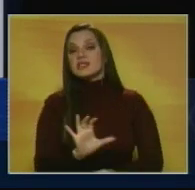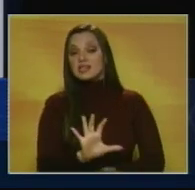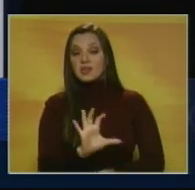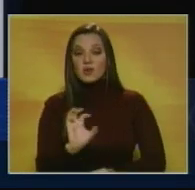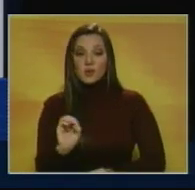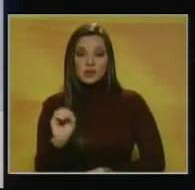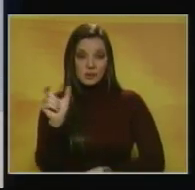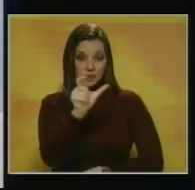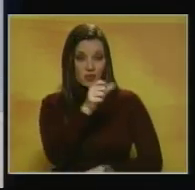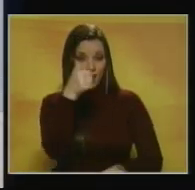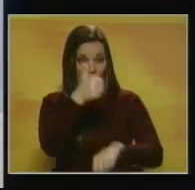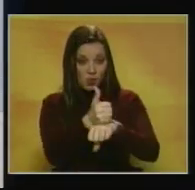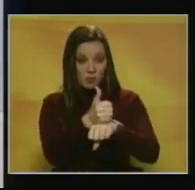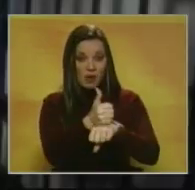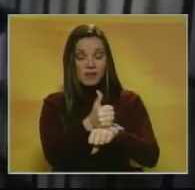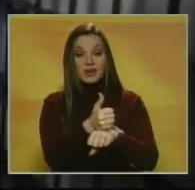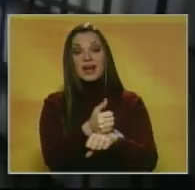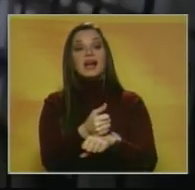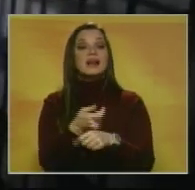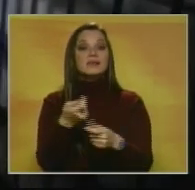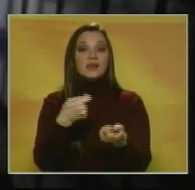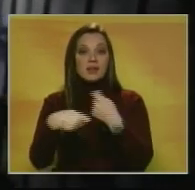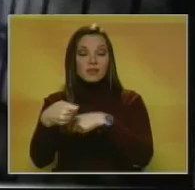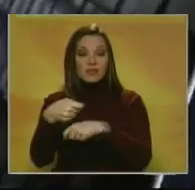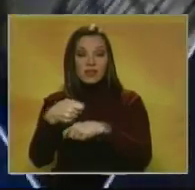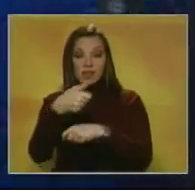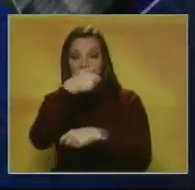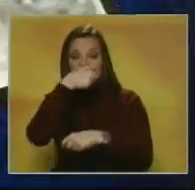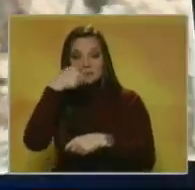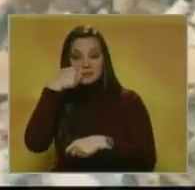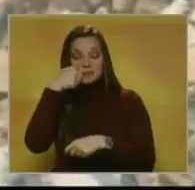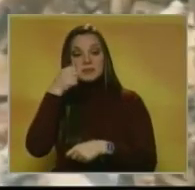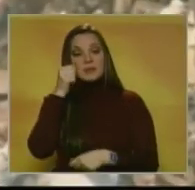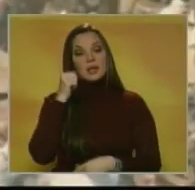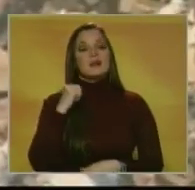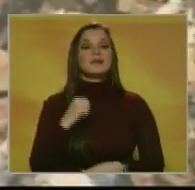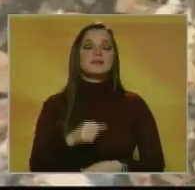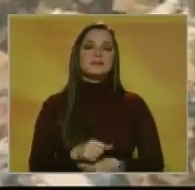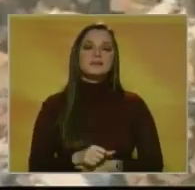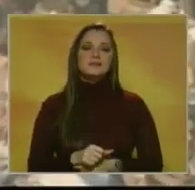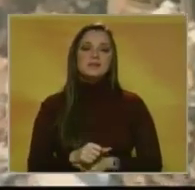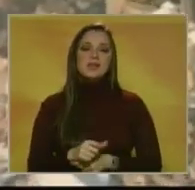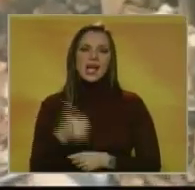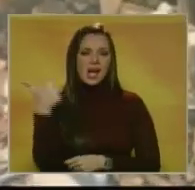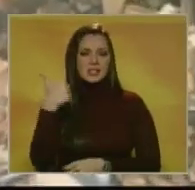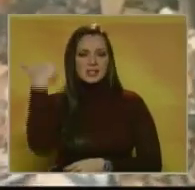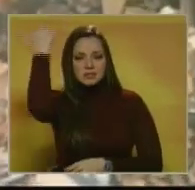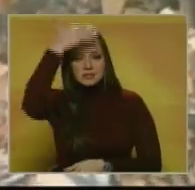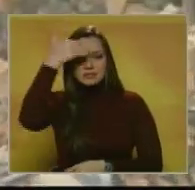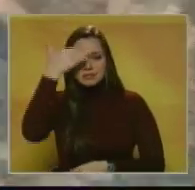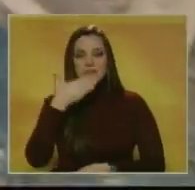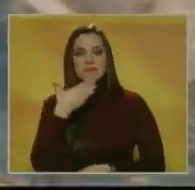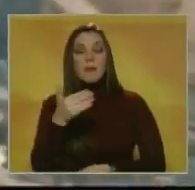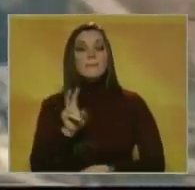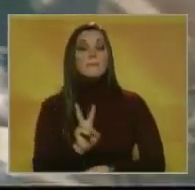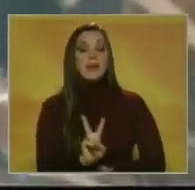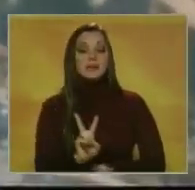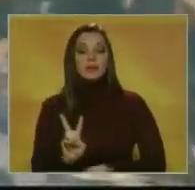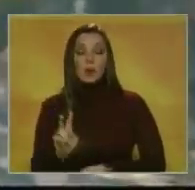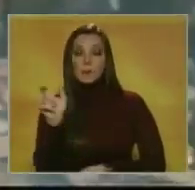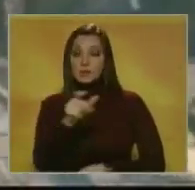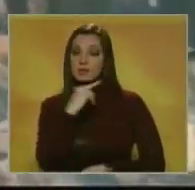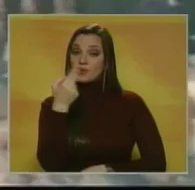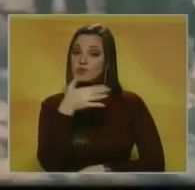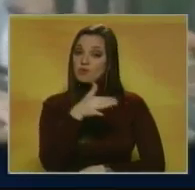personas implicadas en la trama de narcotráfico. En Pakistán, al menos 22 personas murieron,